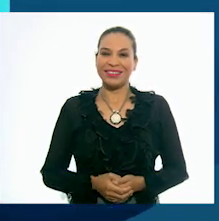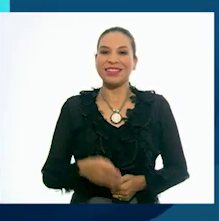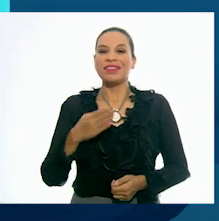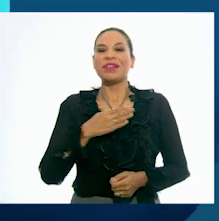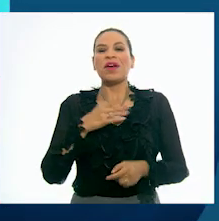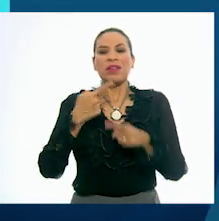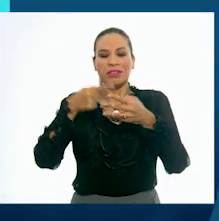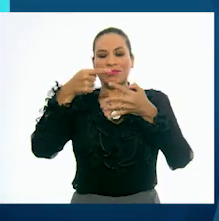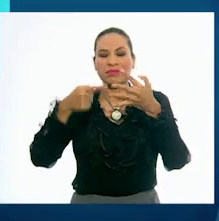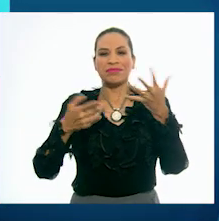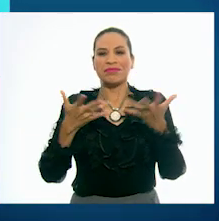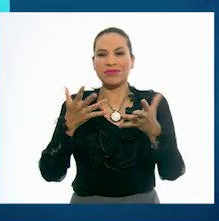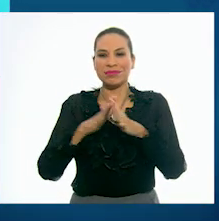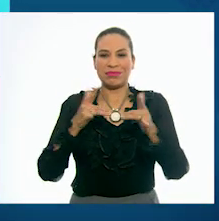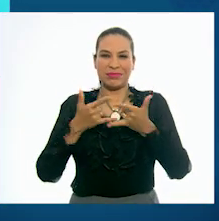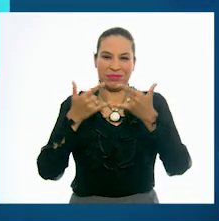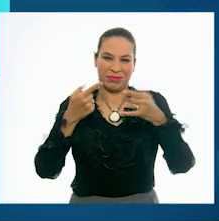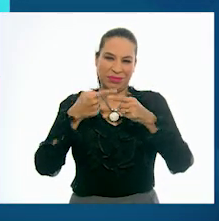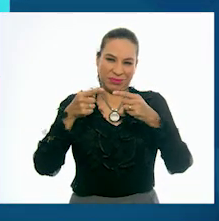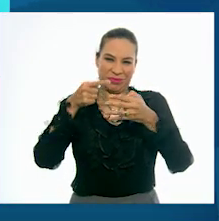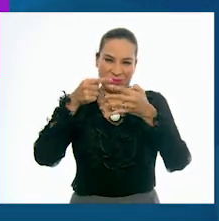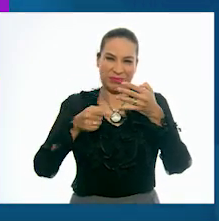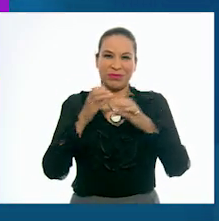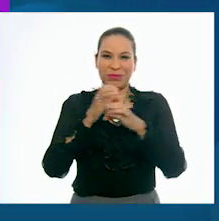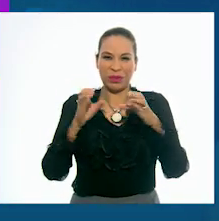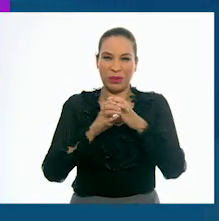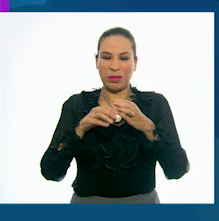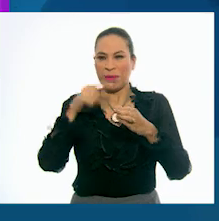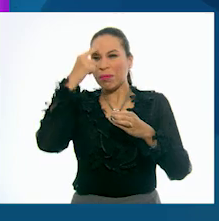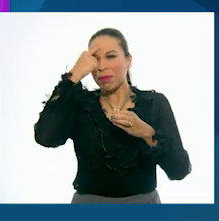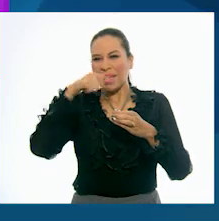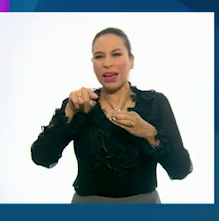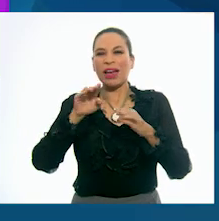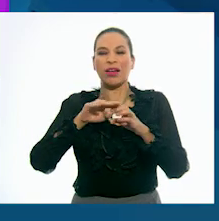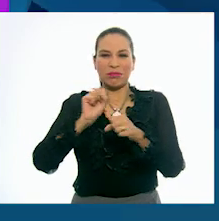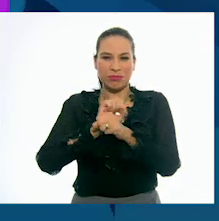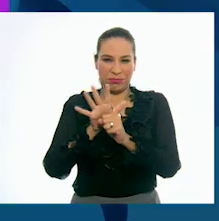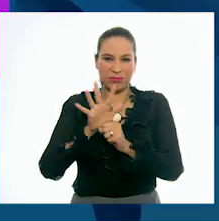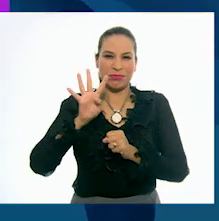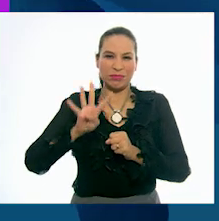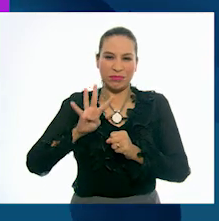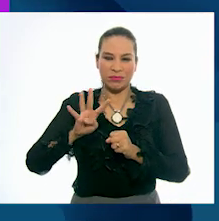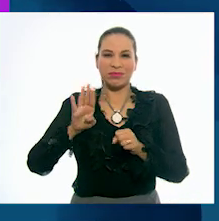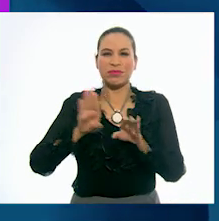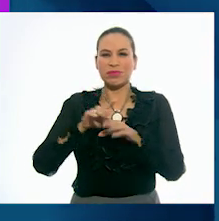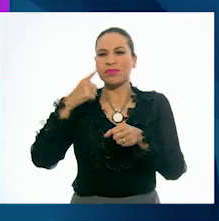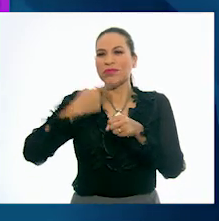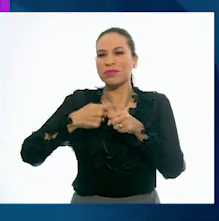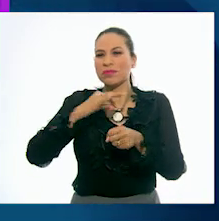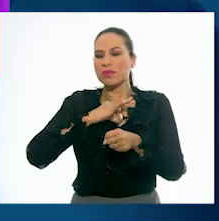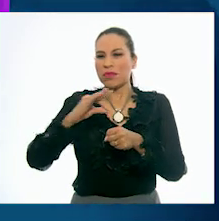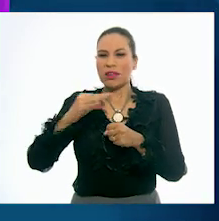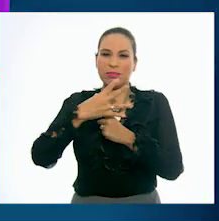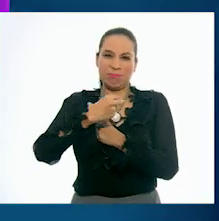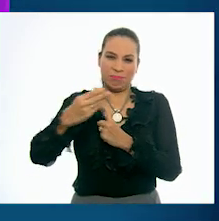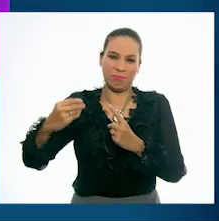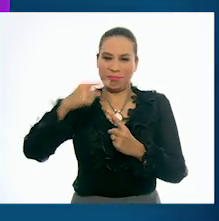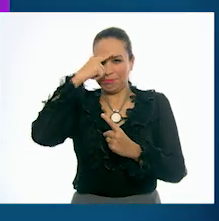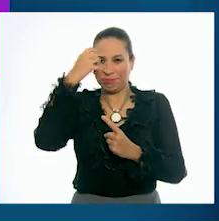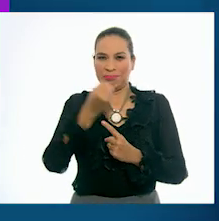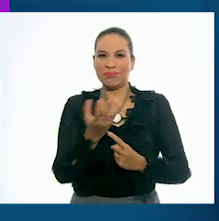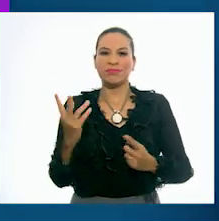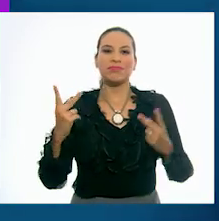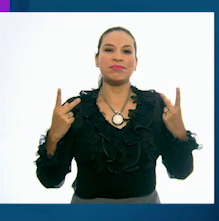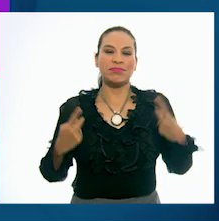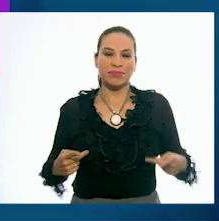Buenas prácticas para seguir adelante. Como todos sabemos, la COVID-19 es una enfermedad que se contagia muy fácilmente entre las